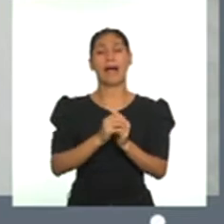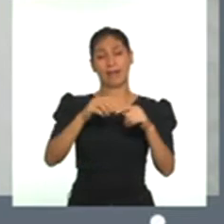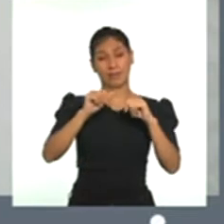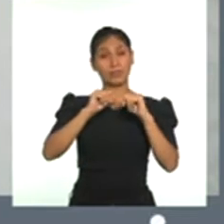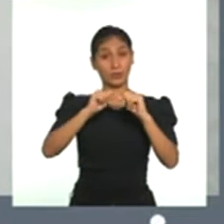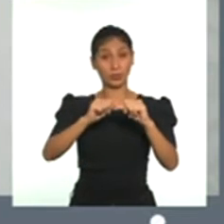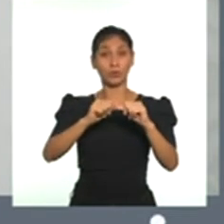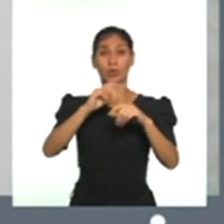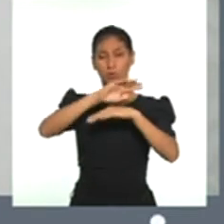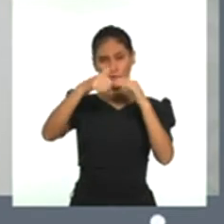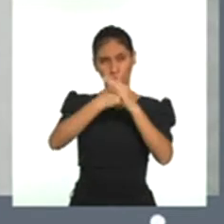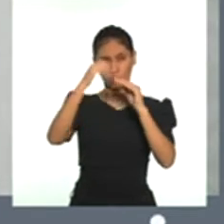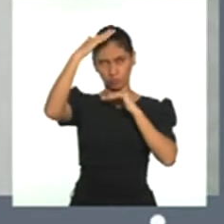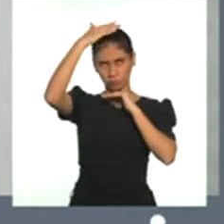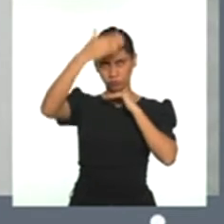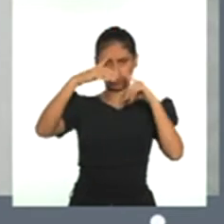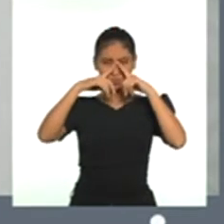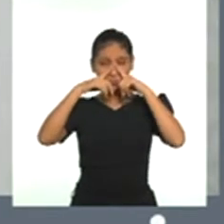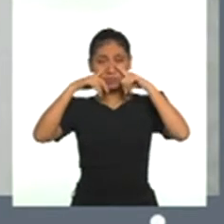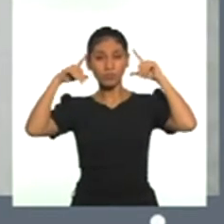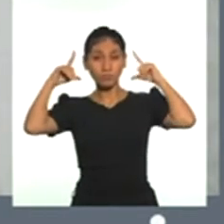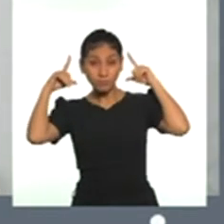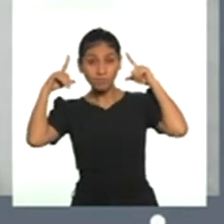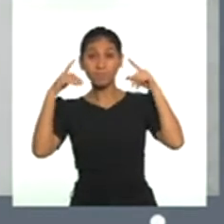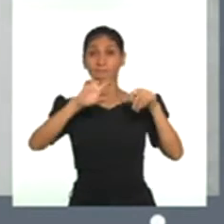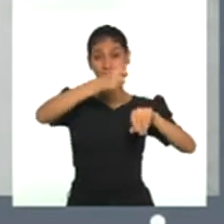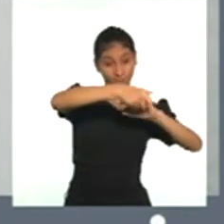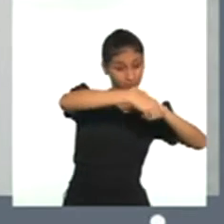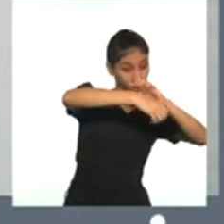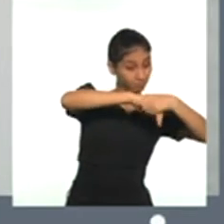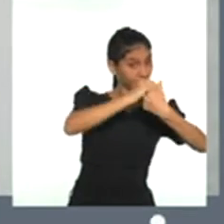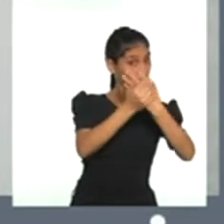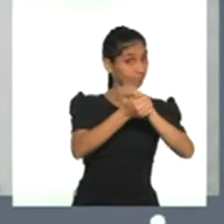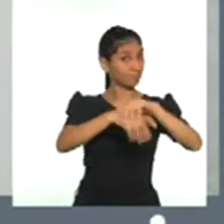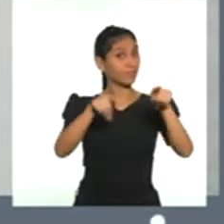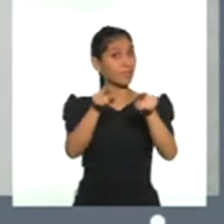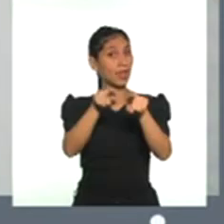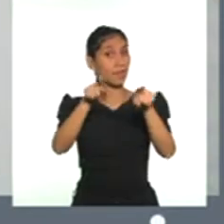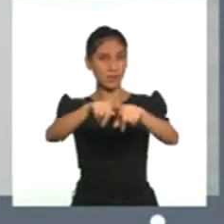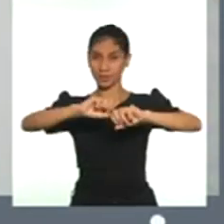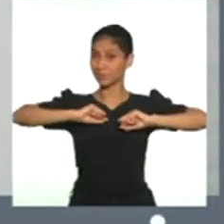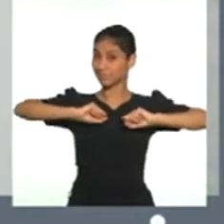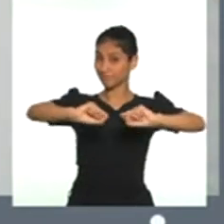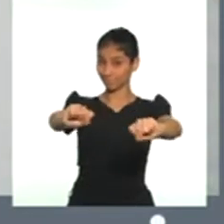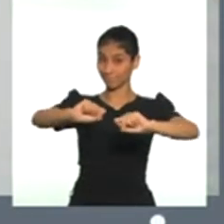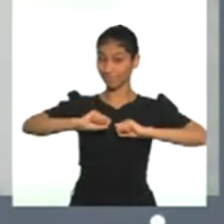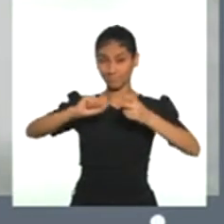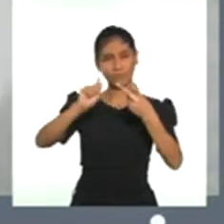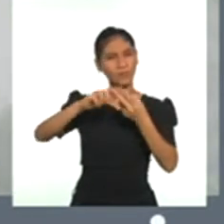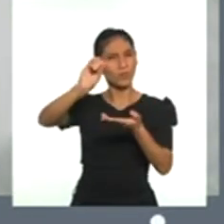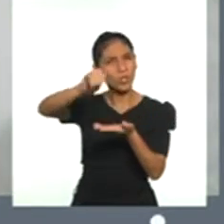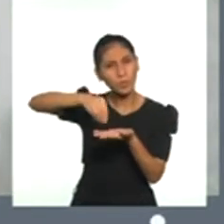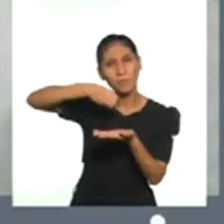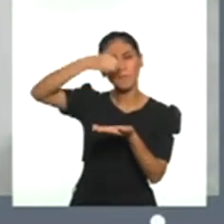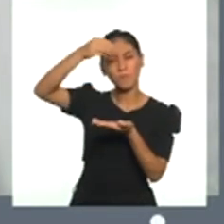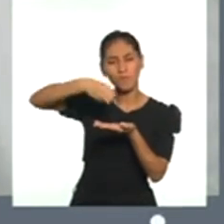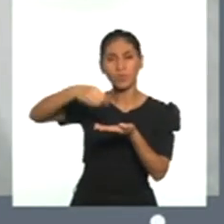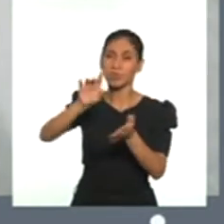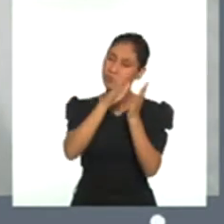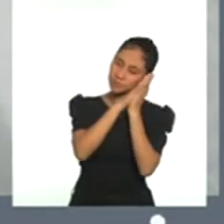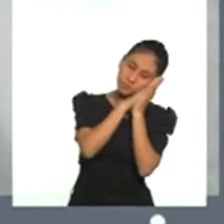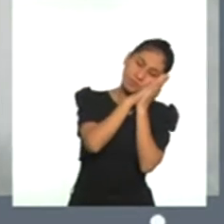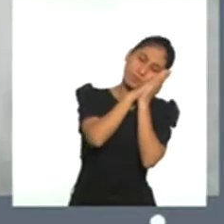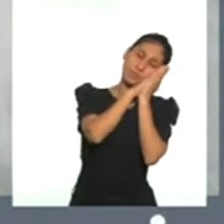con los protocolos de bioseguridad. También podemos hacer una rutina de ejercicios, tener una buena alimentación, dormir las